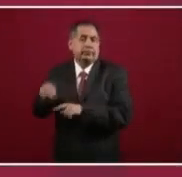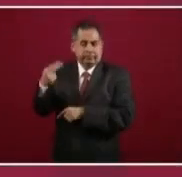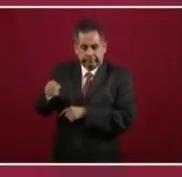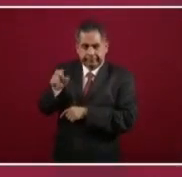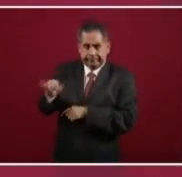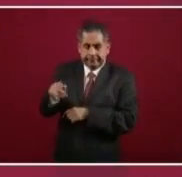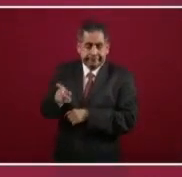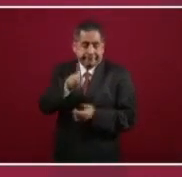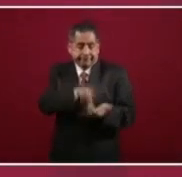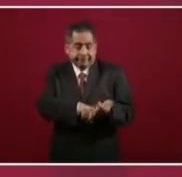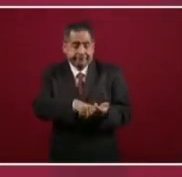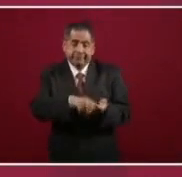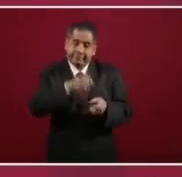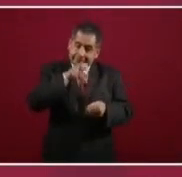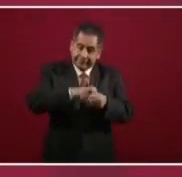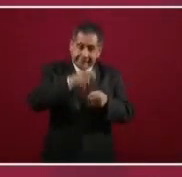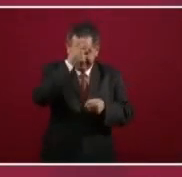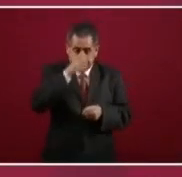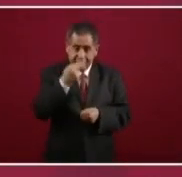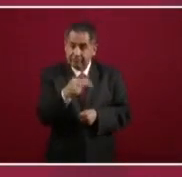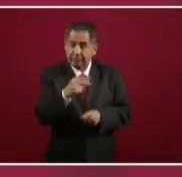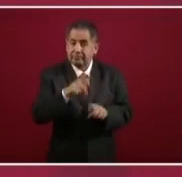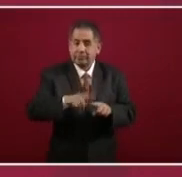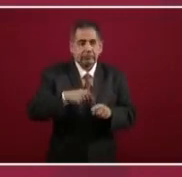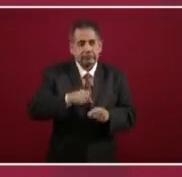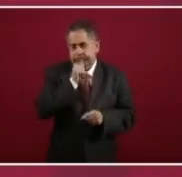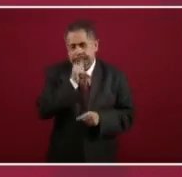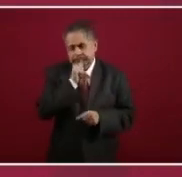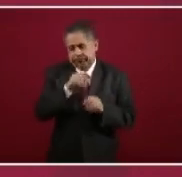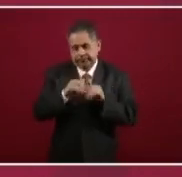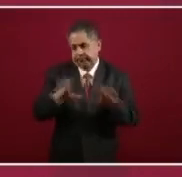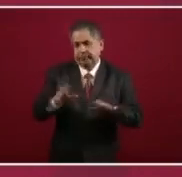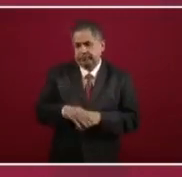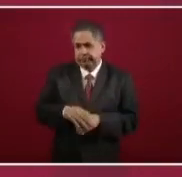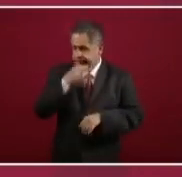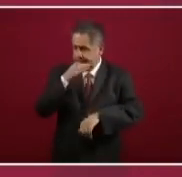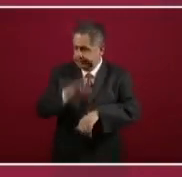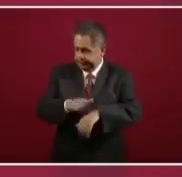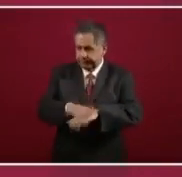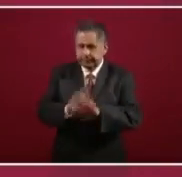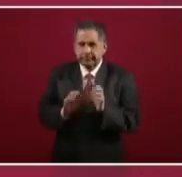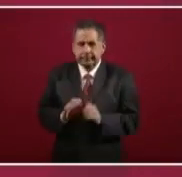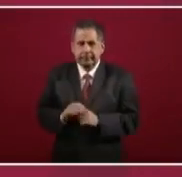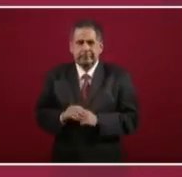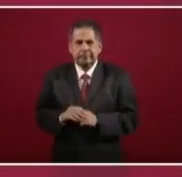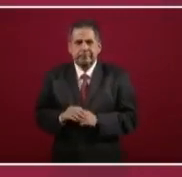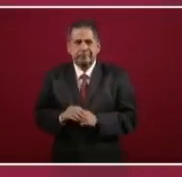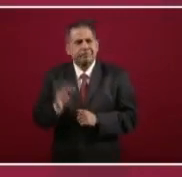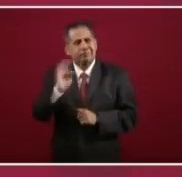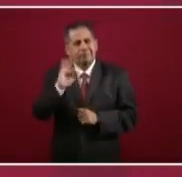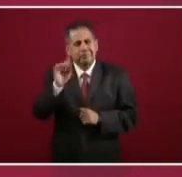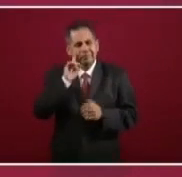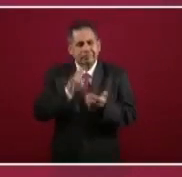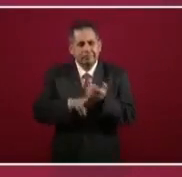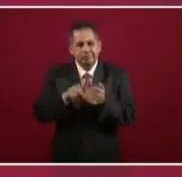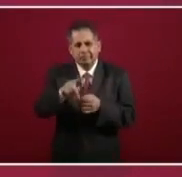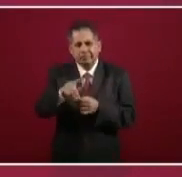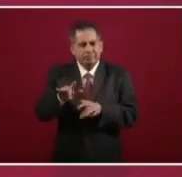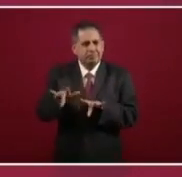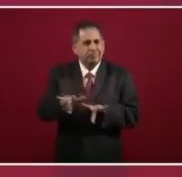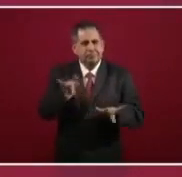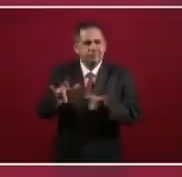dijo damas también recordando eso que puede a lo mejor tienen hasta la